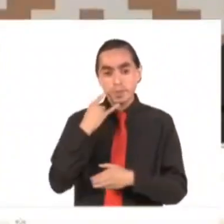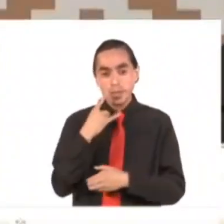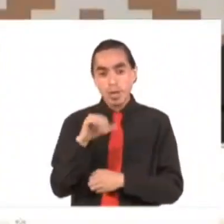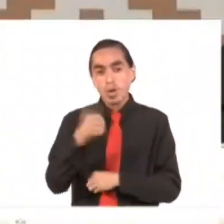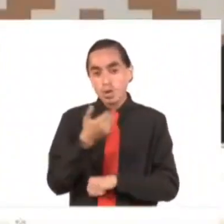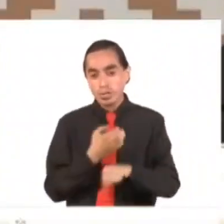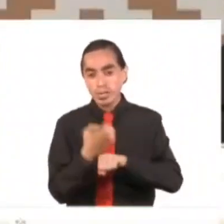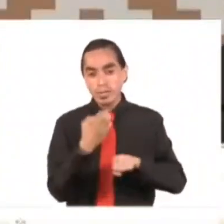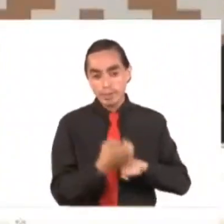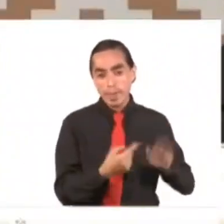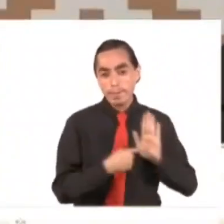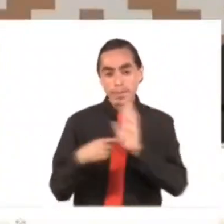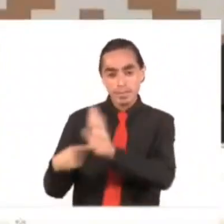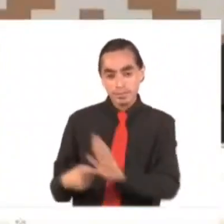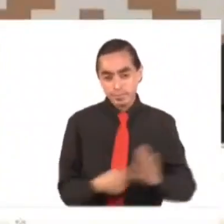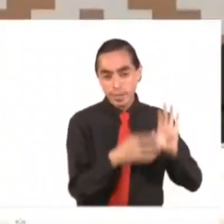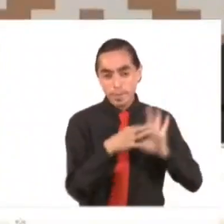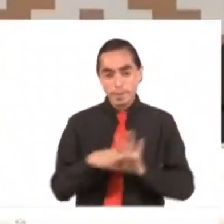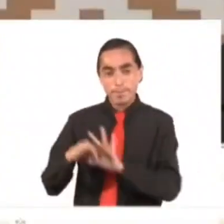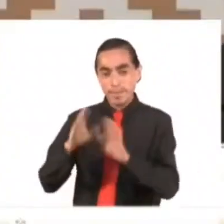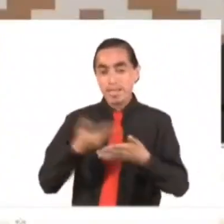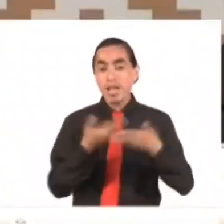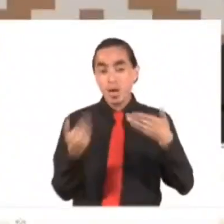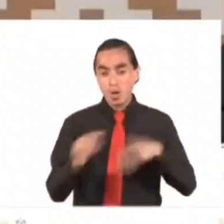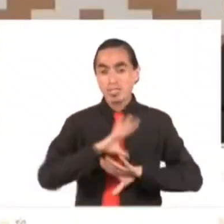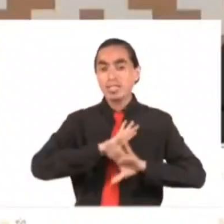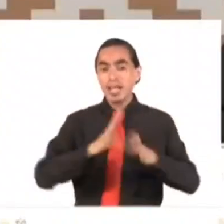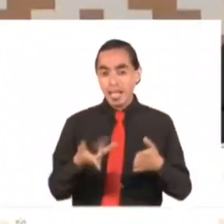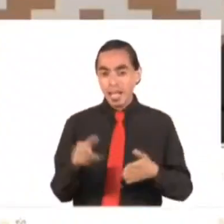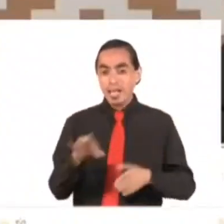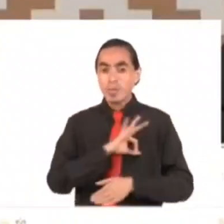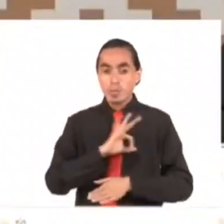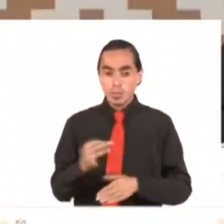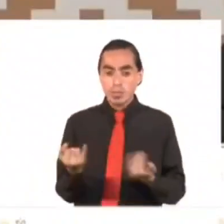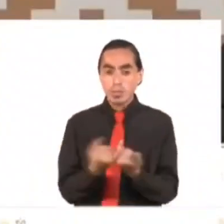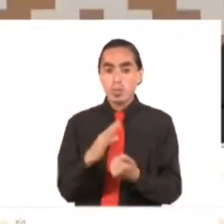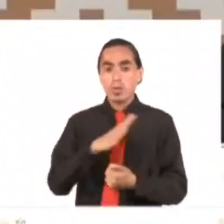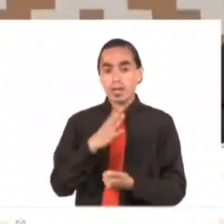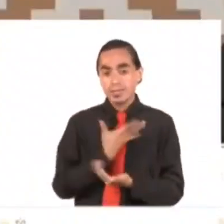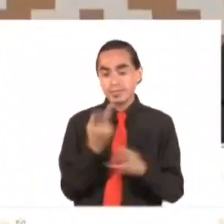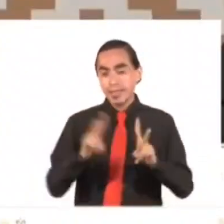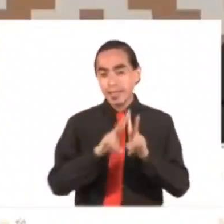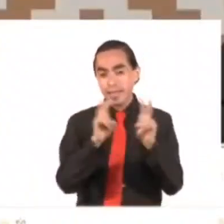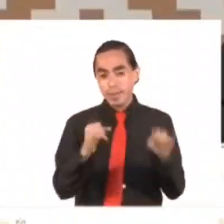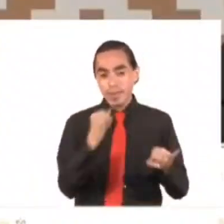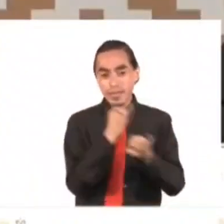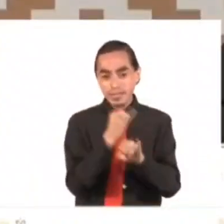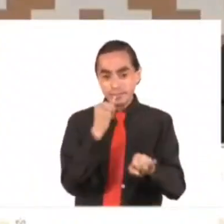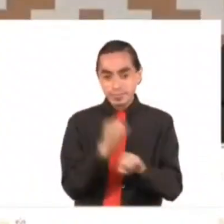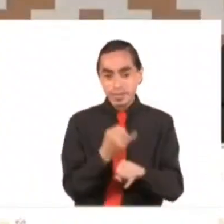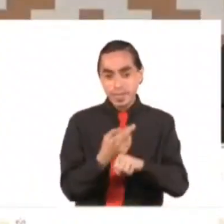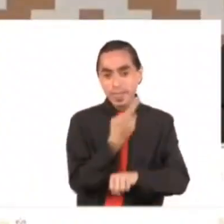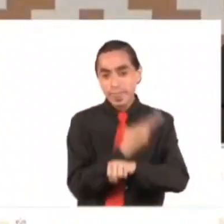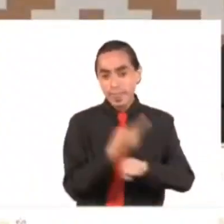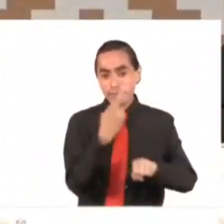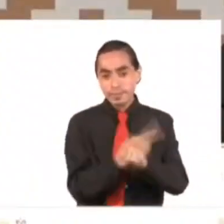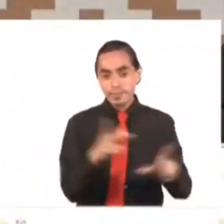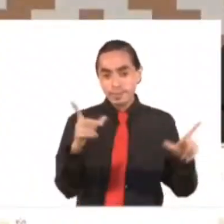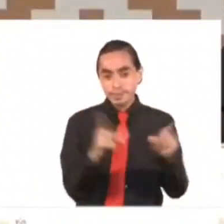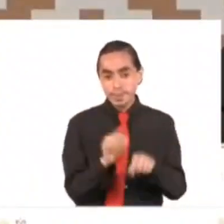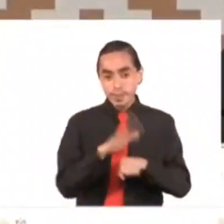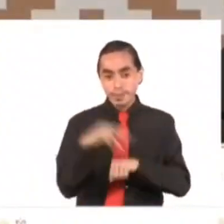de las entidades que hoy ya cuentan con estas buenas prácticas en materia de digitalización y simplificación de